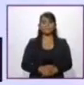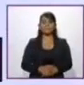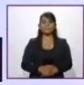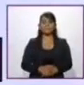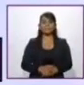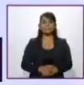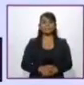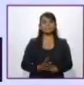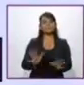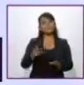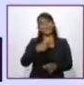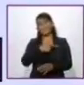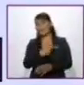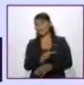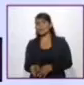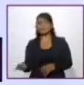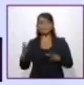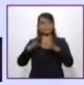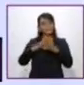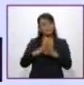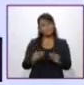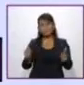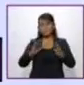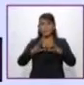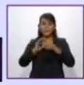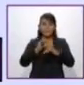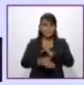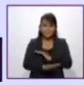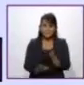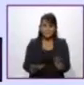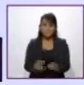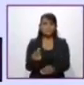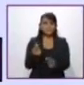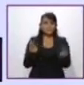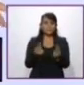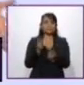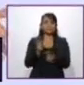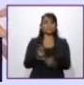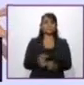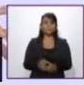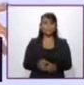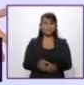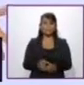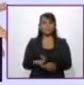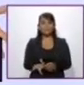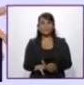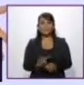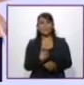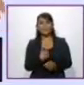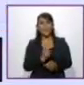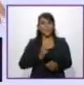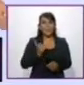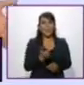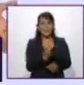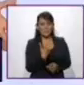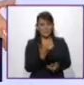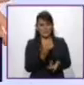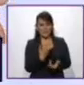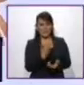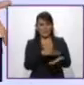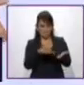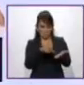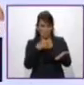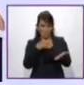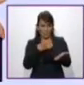Para acabar con la pobreza, candidato del PAN, se requiere que no le estén comprando su voto con dádiva, porque los partidos